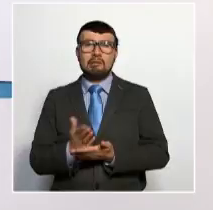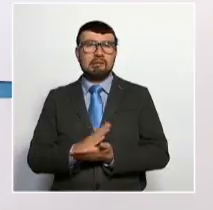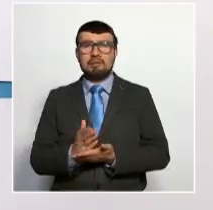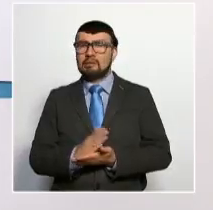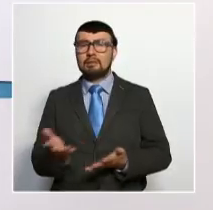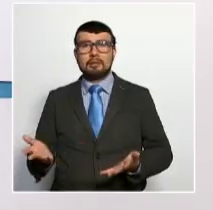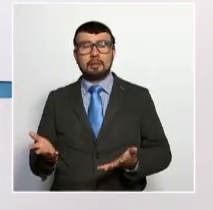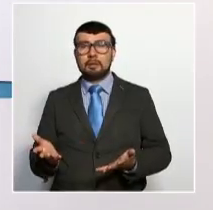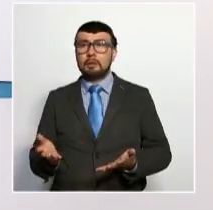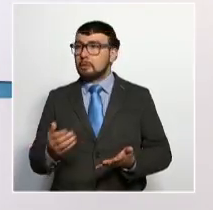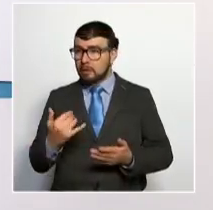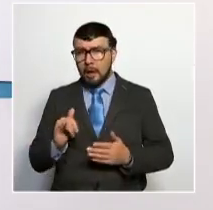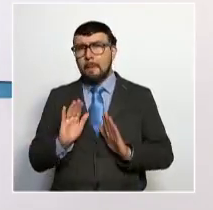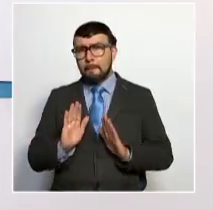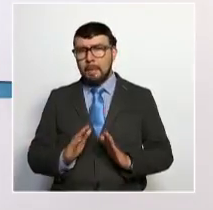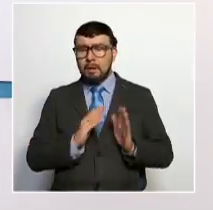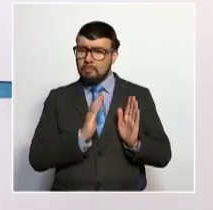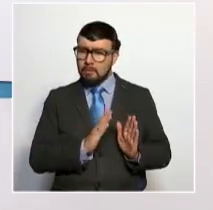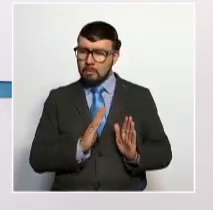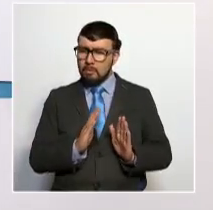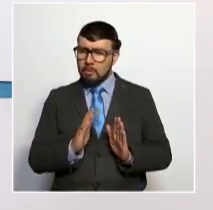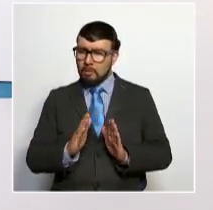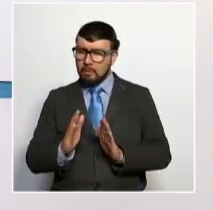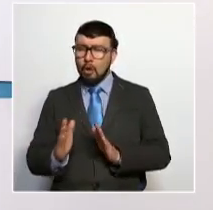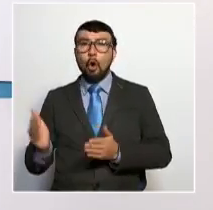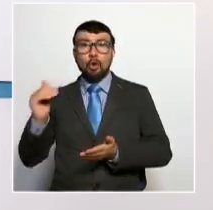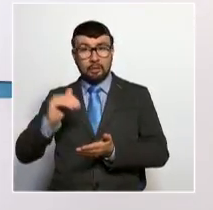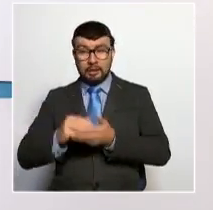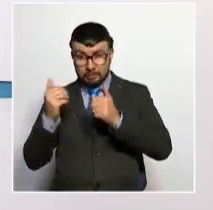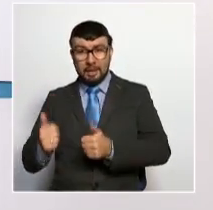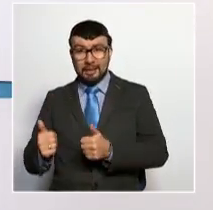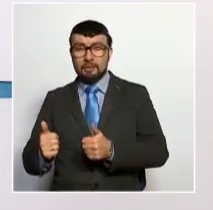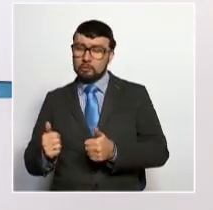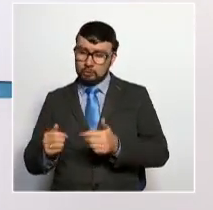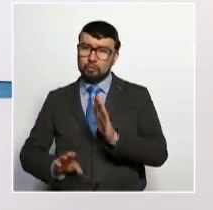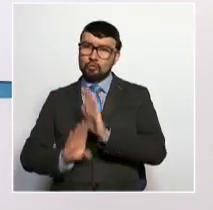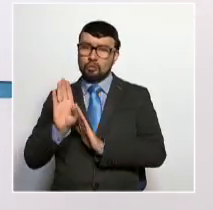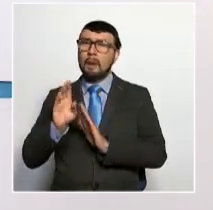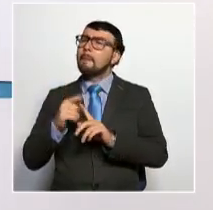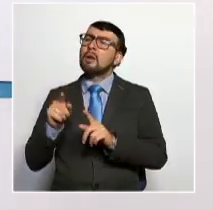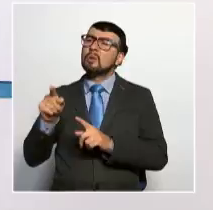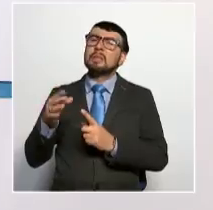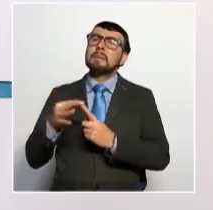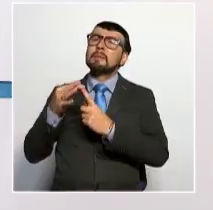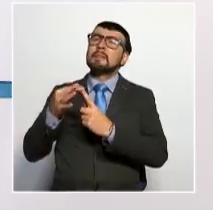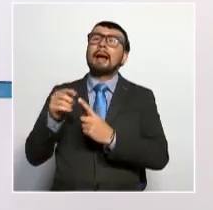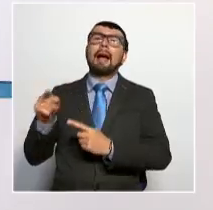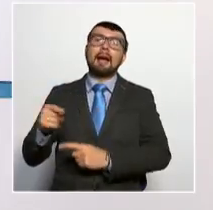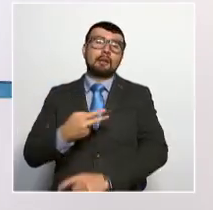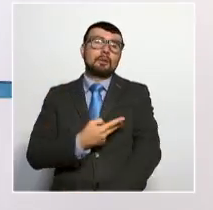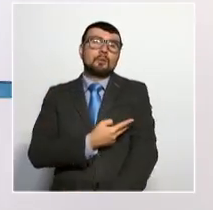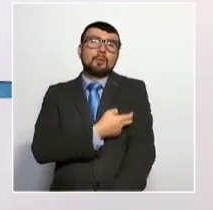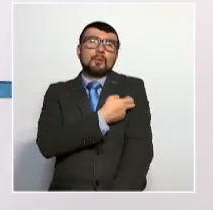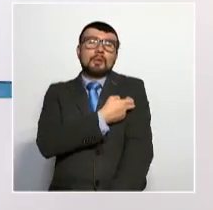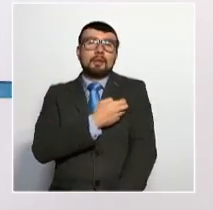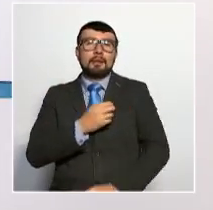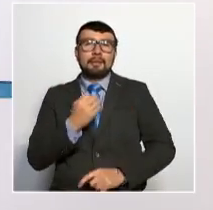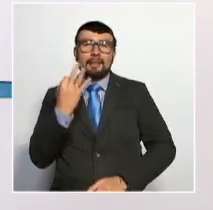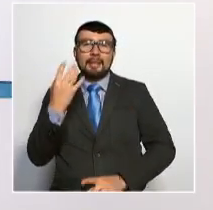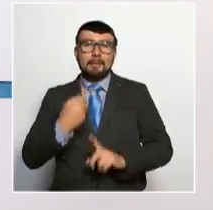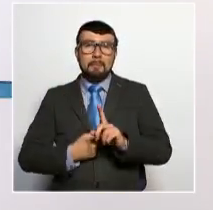el eje hormonal, se van a empezar nuevamente las menstruaciones. Sin embargo, ella tiene una característica, y es que está planificando con la inyección de 3